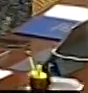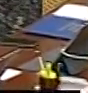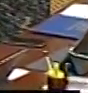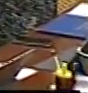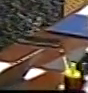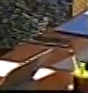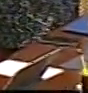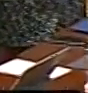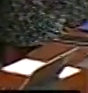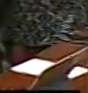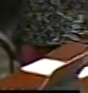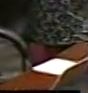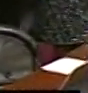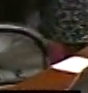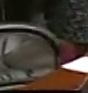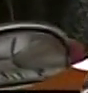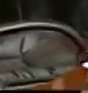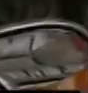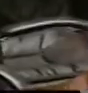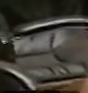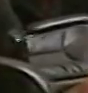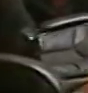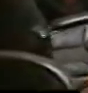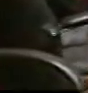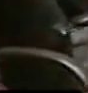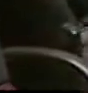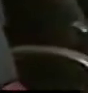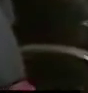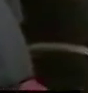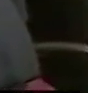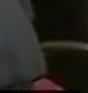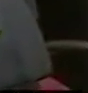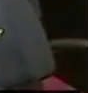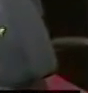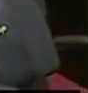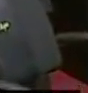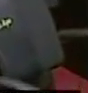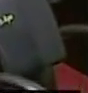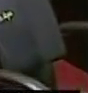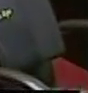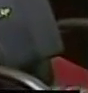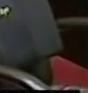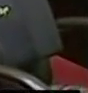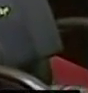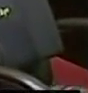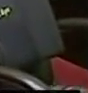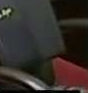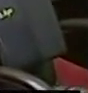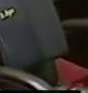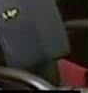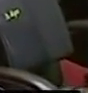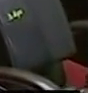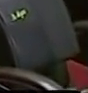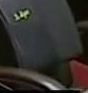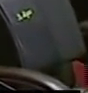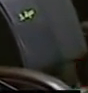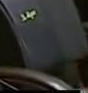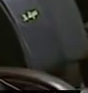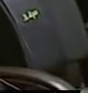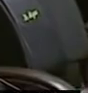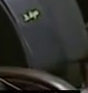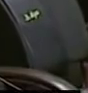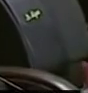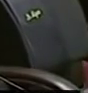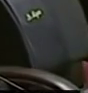de la Magistratura, y pide que se haga lo mismo con el retorno al sistema bicameral, la no reelección de